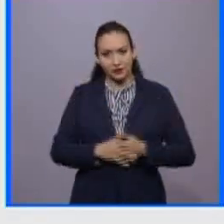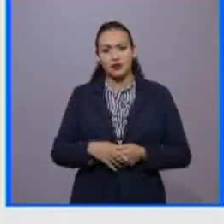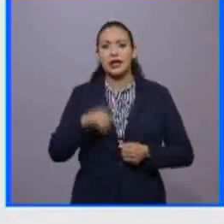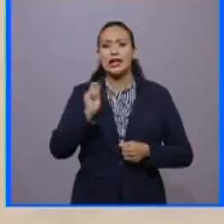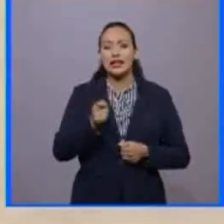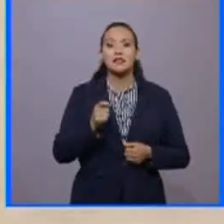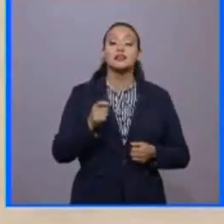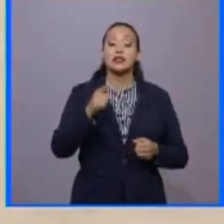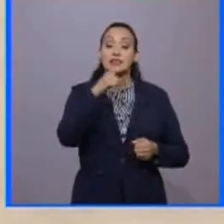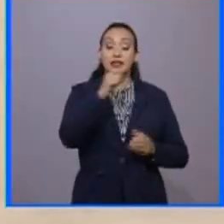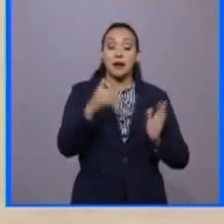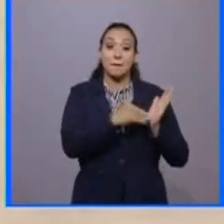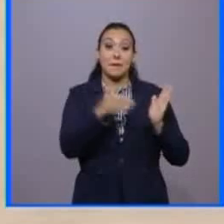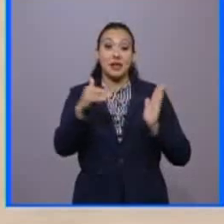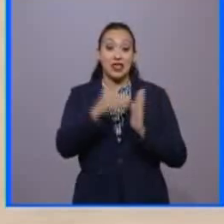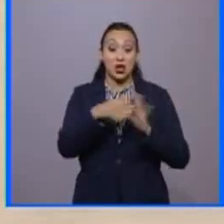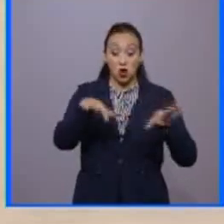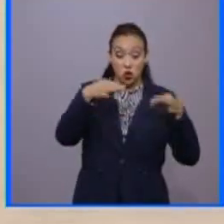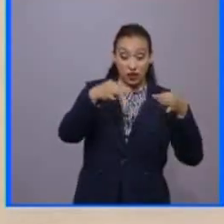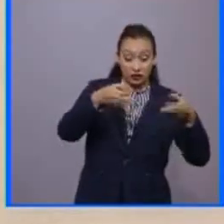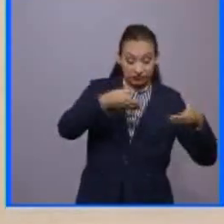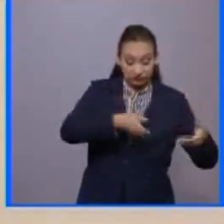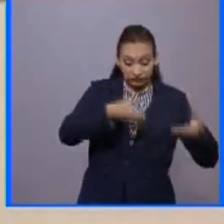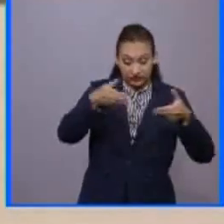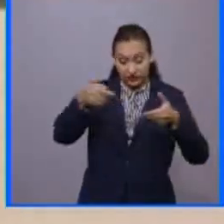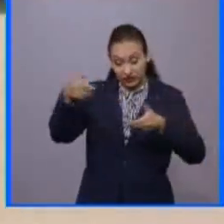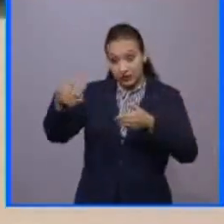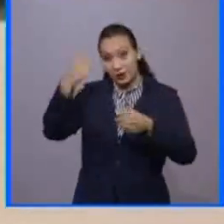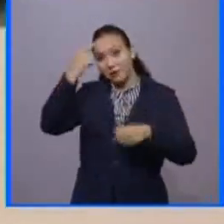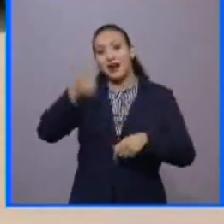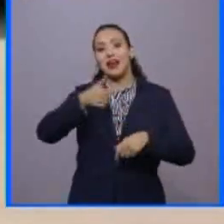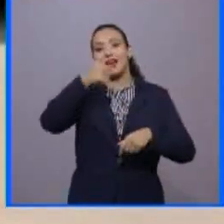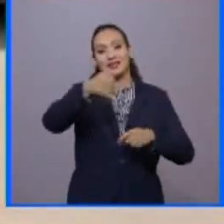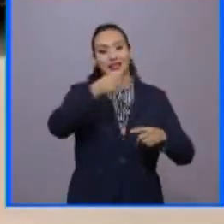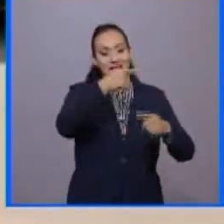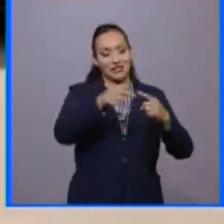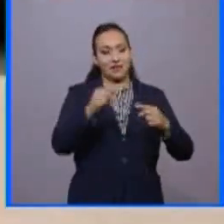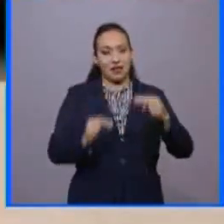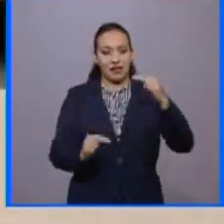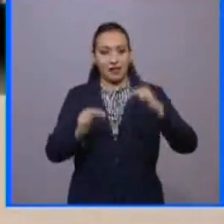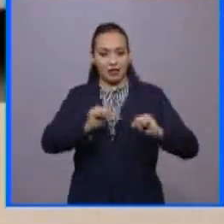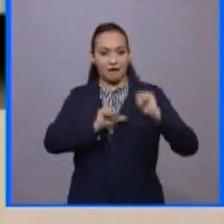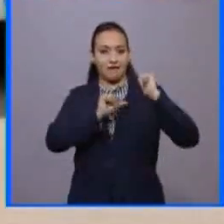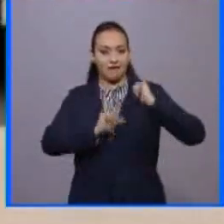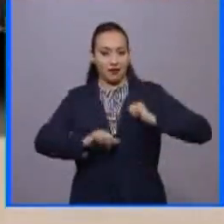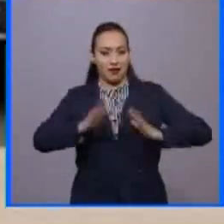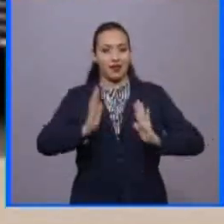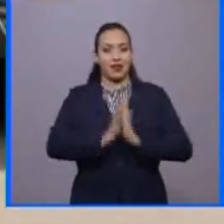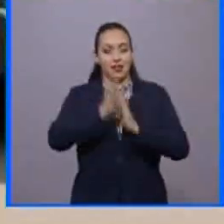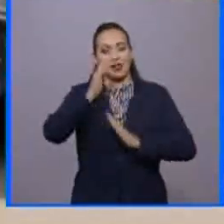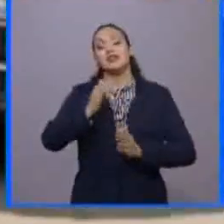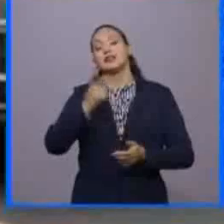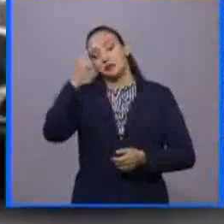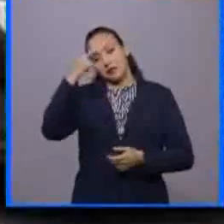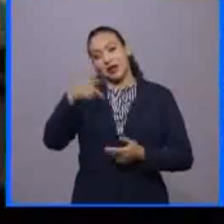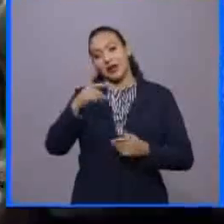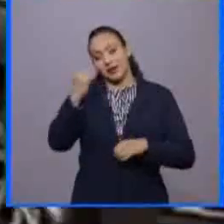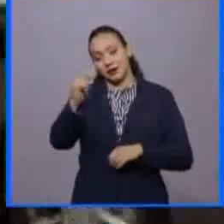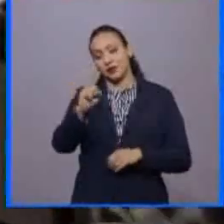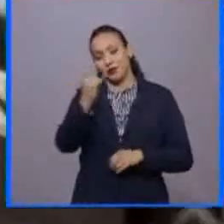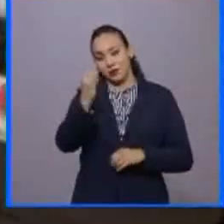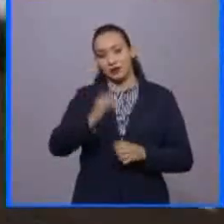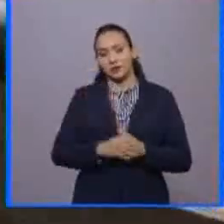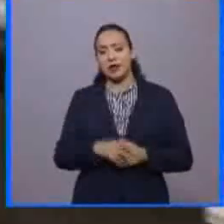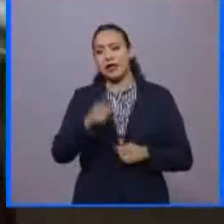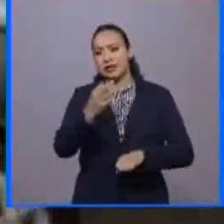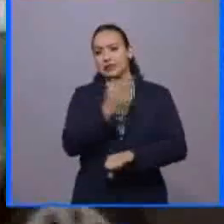trata de casi 100 millones de boletas para cada uno de los 6 diferentes cargos que estarán en disputa el próximo 1 de junio.